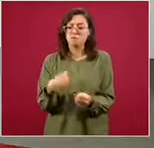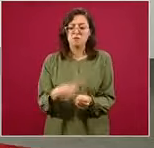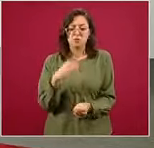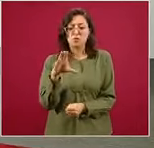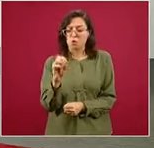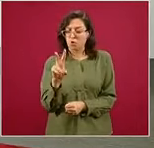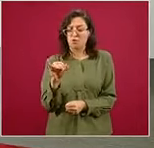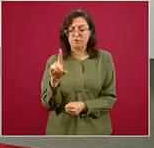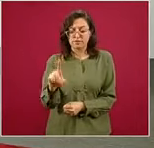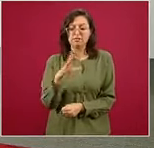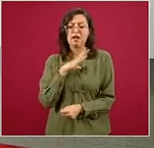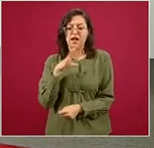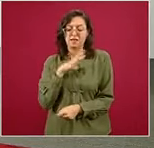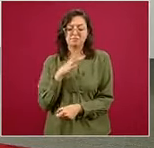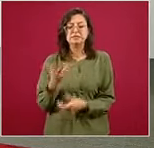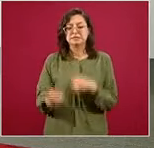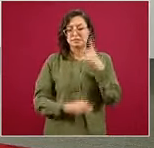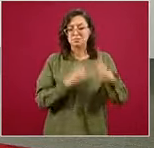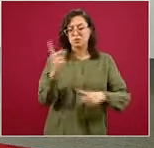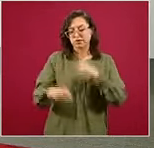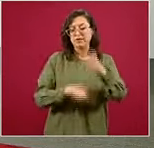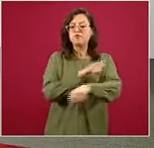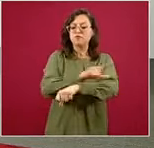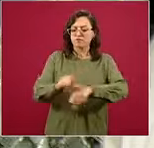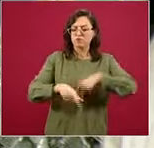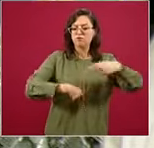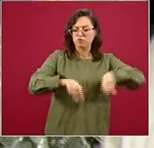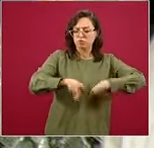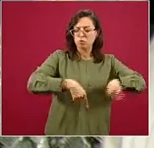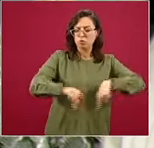de las ligas deportivas, específicamente las ligas de fútbol.